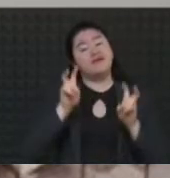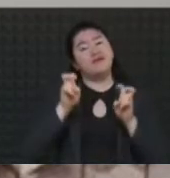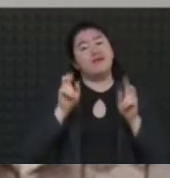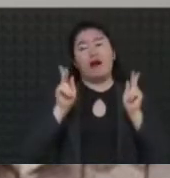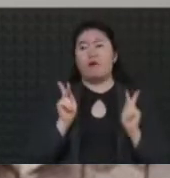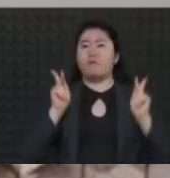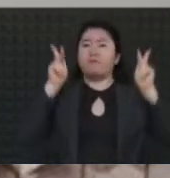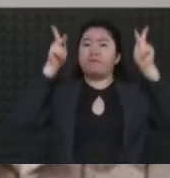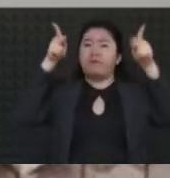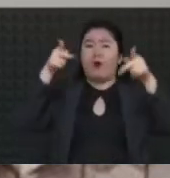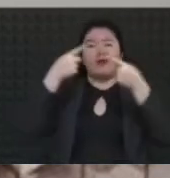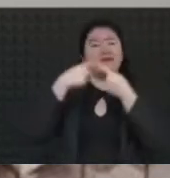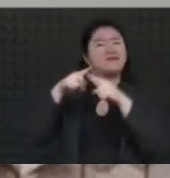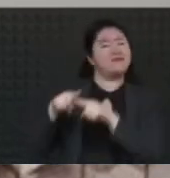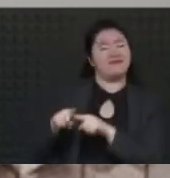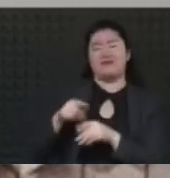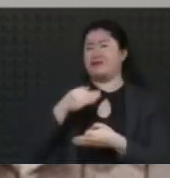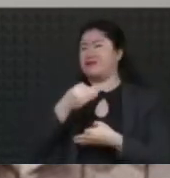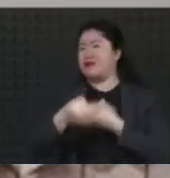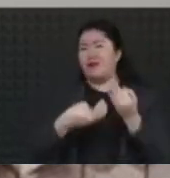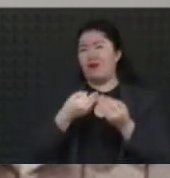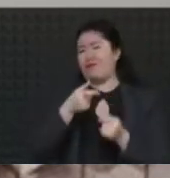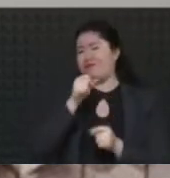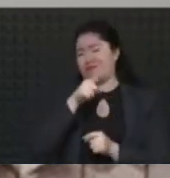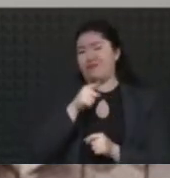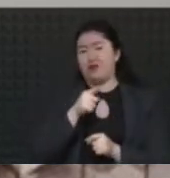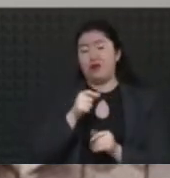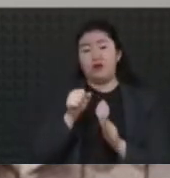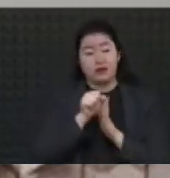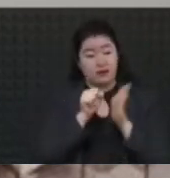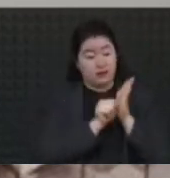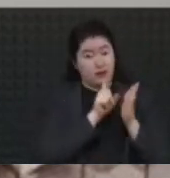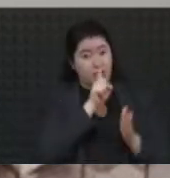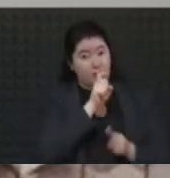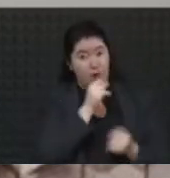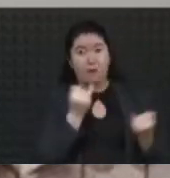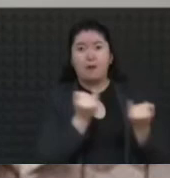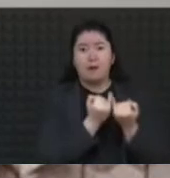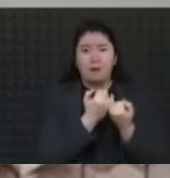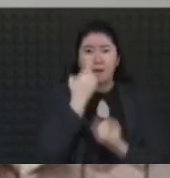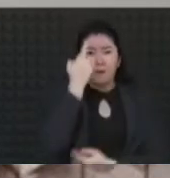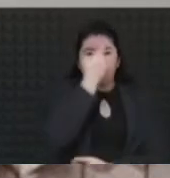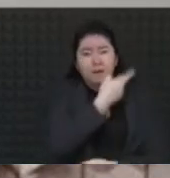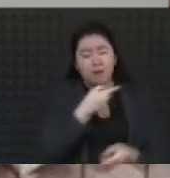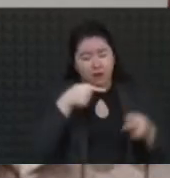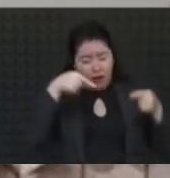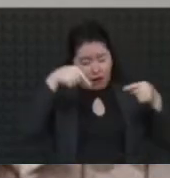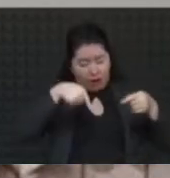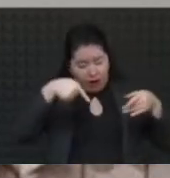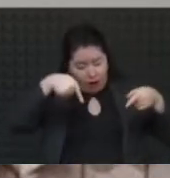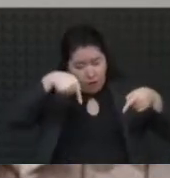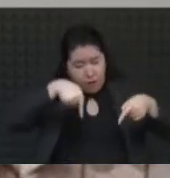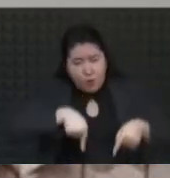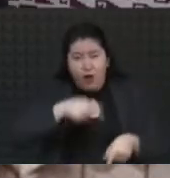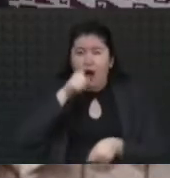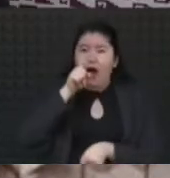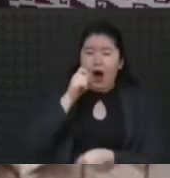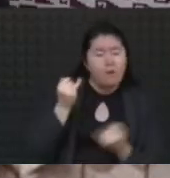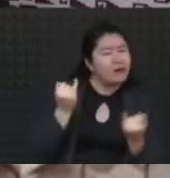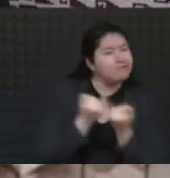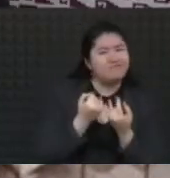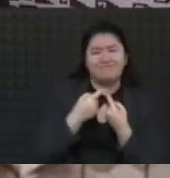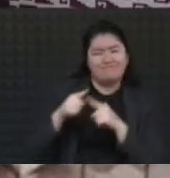y la otra infraestructura de la ciudad. El sistema de agua está revisando infraestructura también de pozos, etcétera. ¿Qué